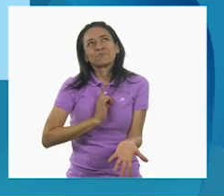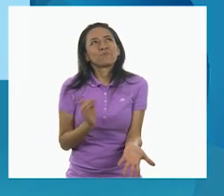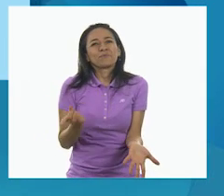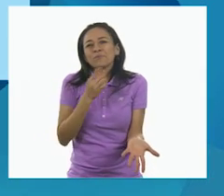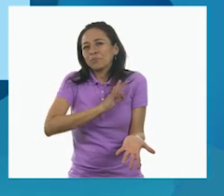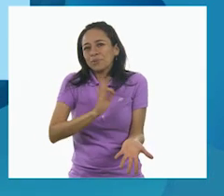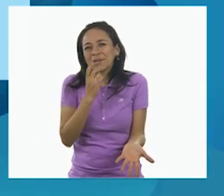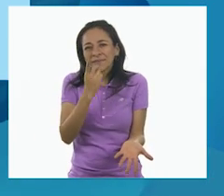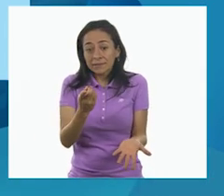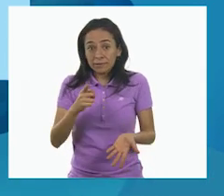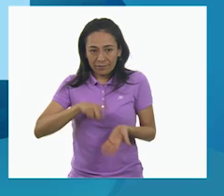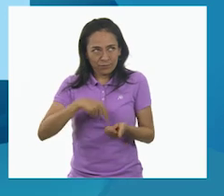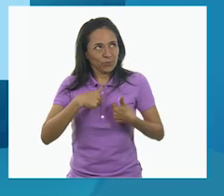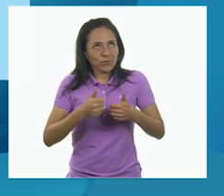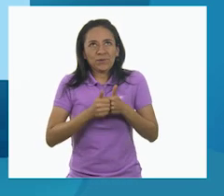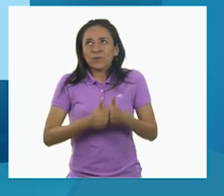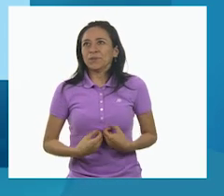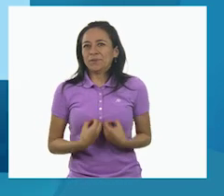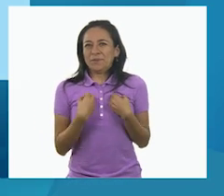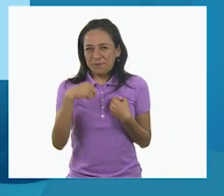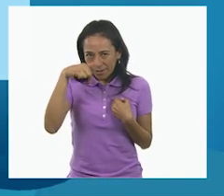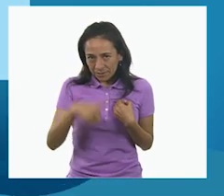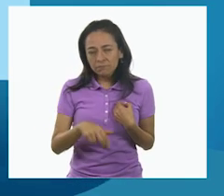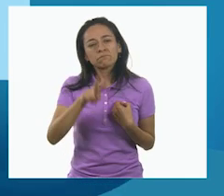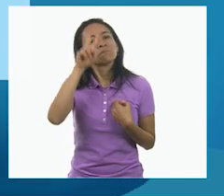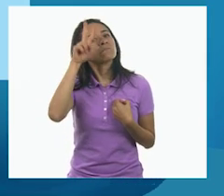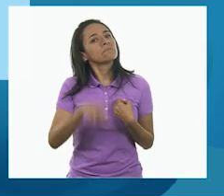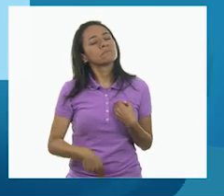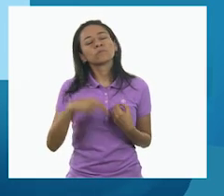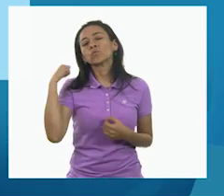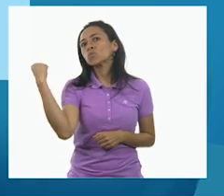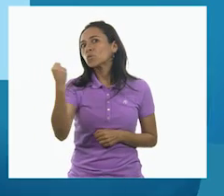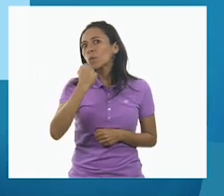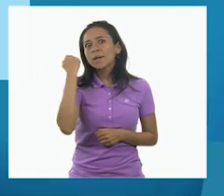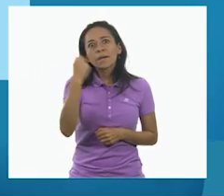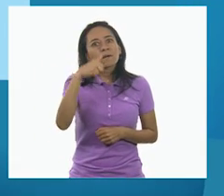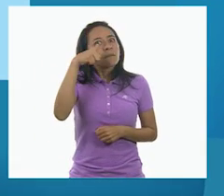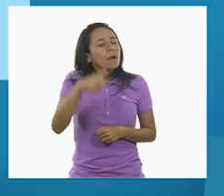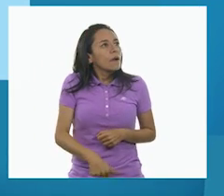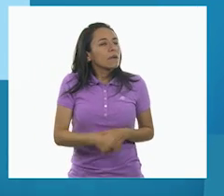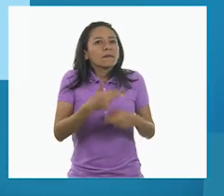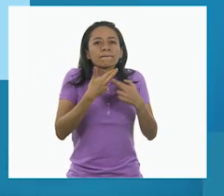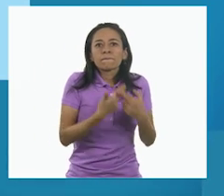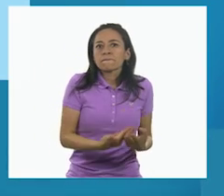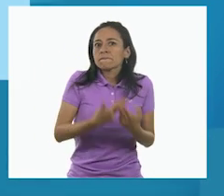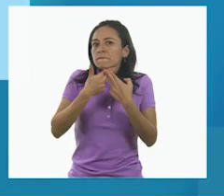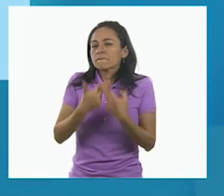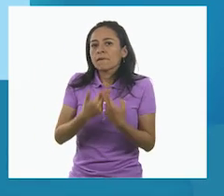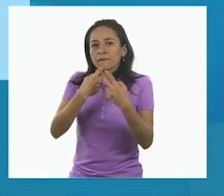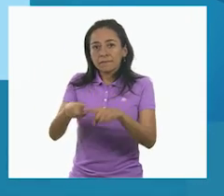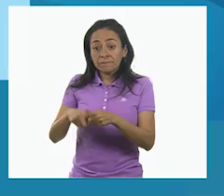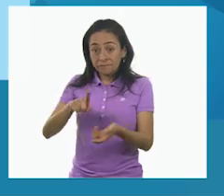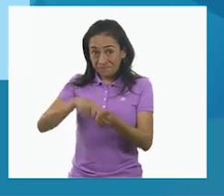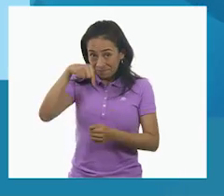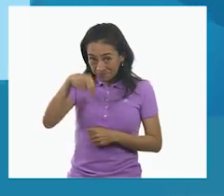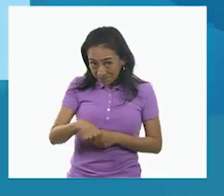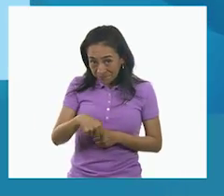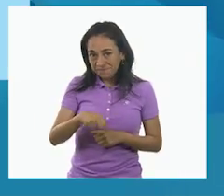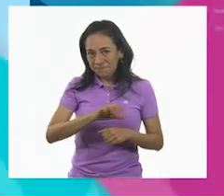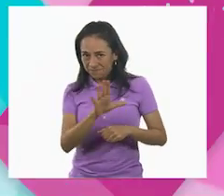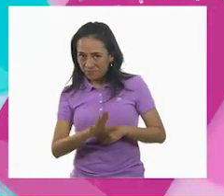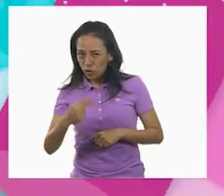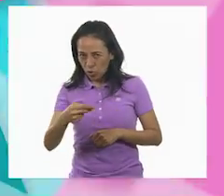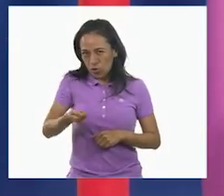que es un lugar, llamémosle, privilegiado naturalmente hablando. Aquí en Mesoamérica entonces sí podemos